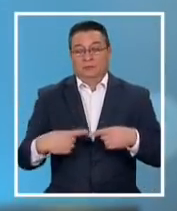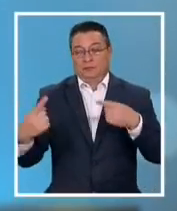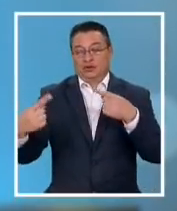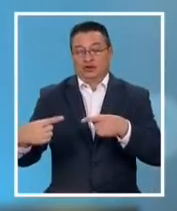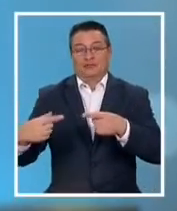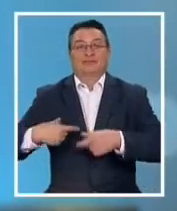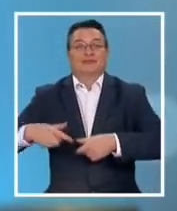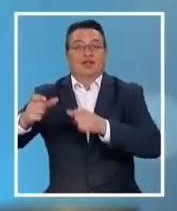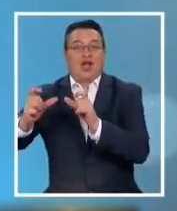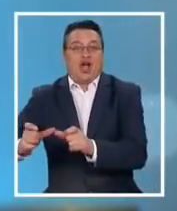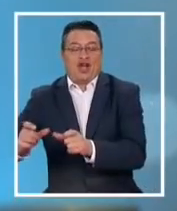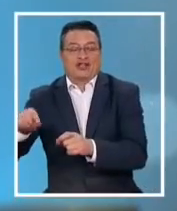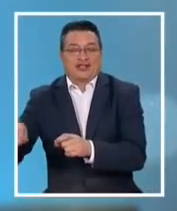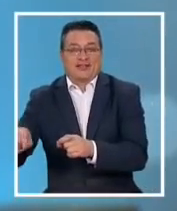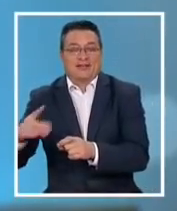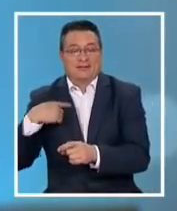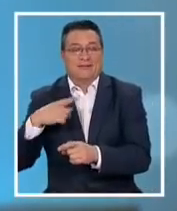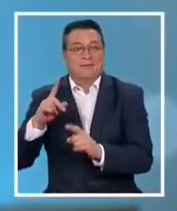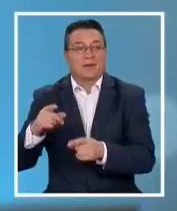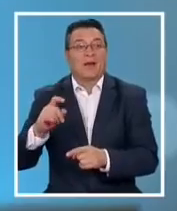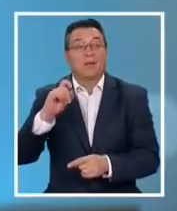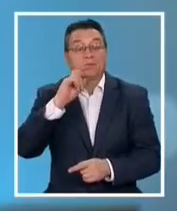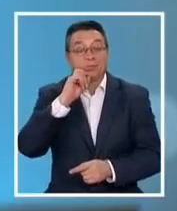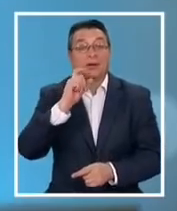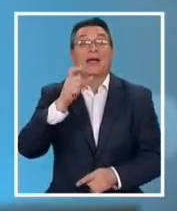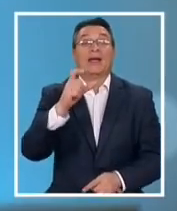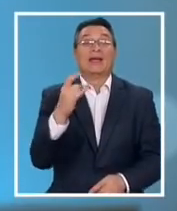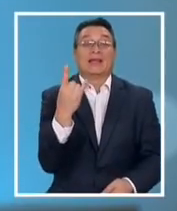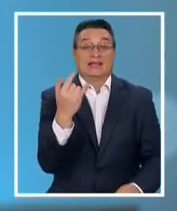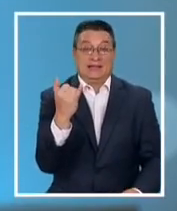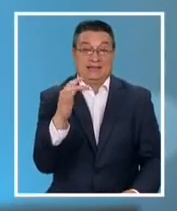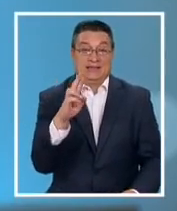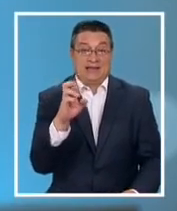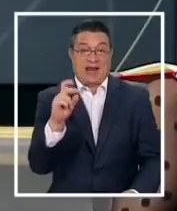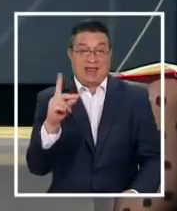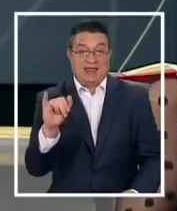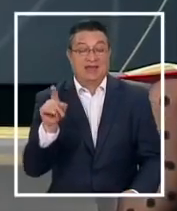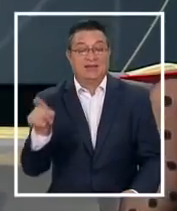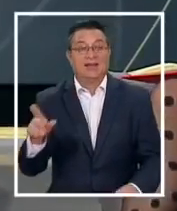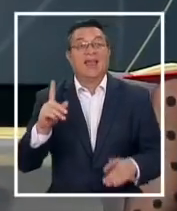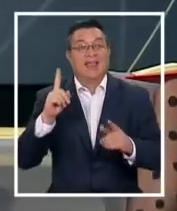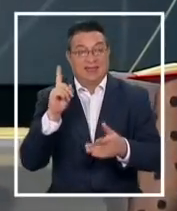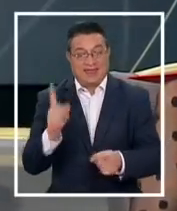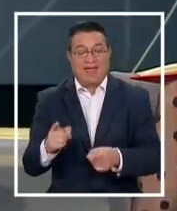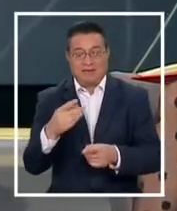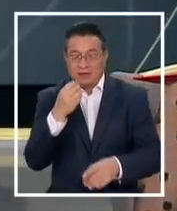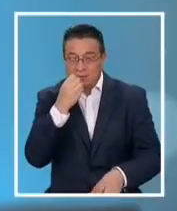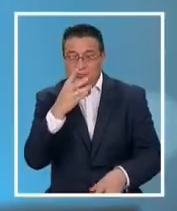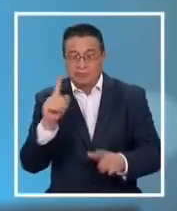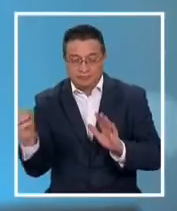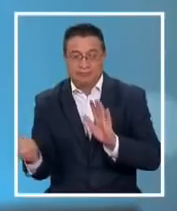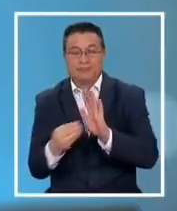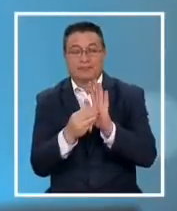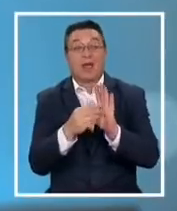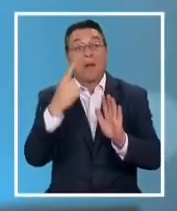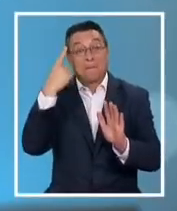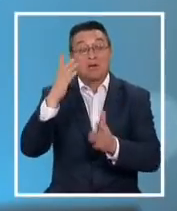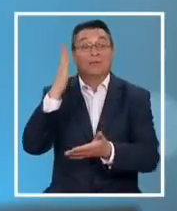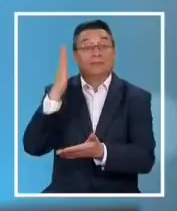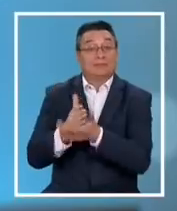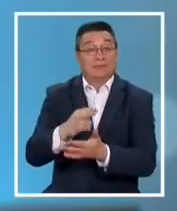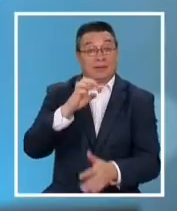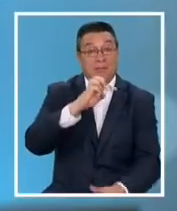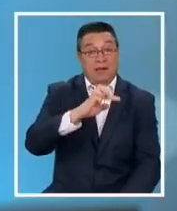controlador que tenía que aparecer en la declaración. Perdón, déjeme hacer la transcripción. Que tenía que aparecer en la declaración, pero finalmente lo que decidió el